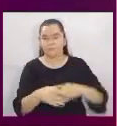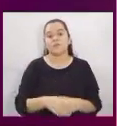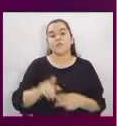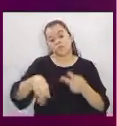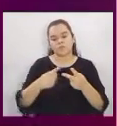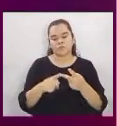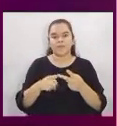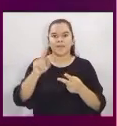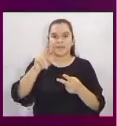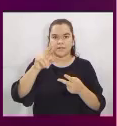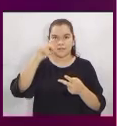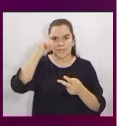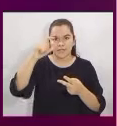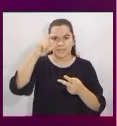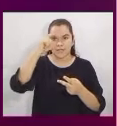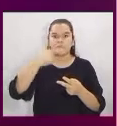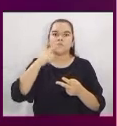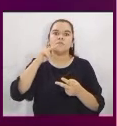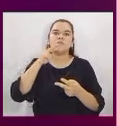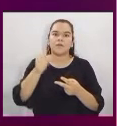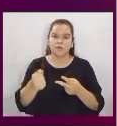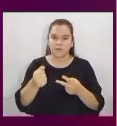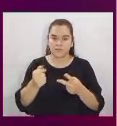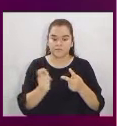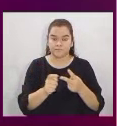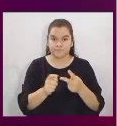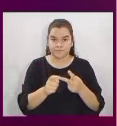ataxia. En el caso de las recesivas,